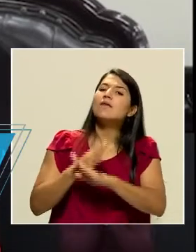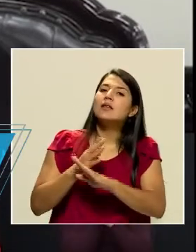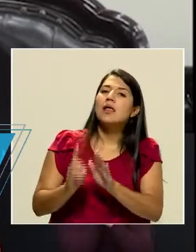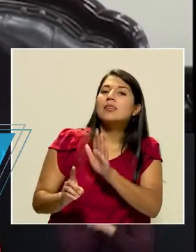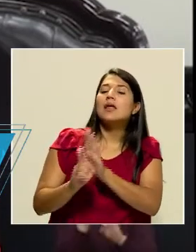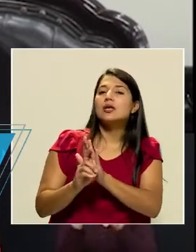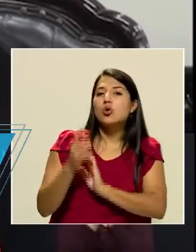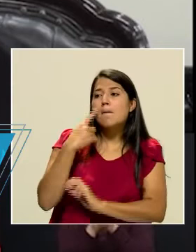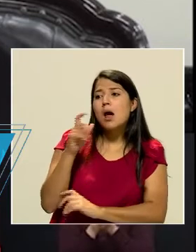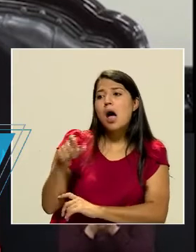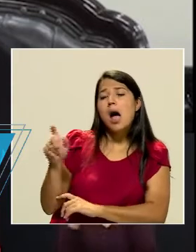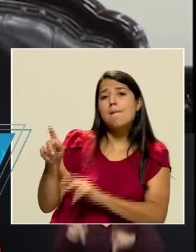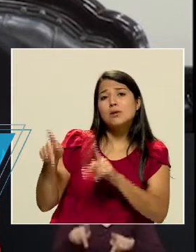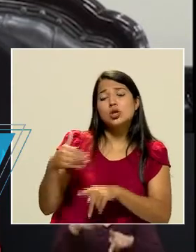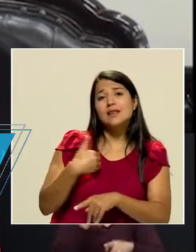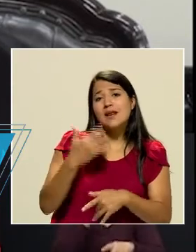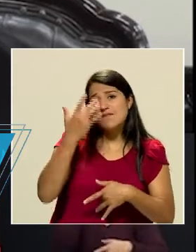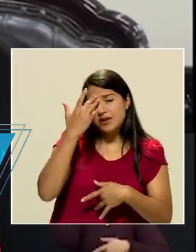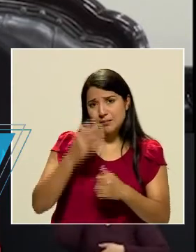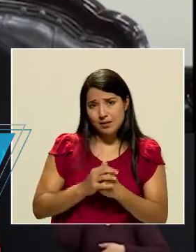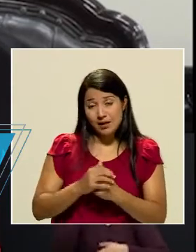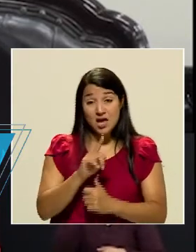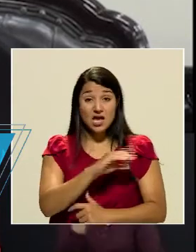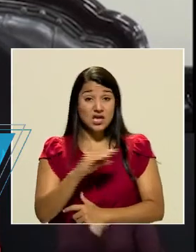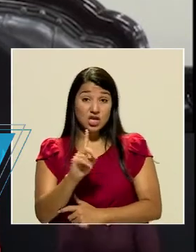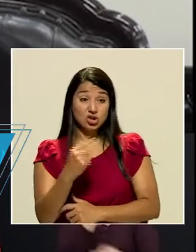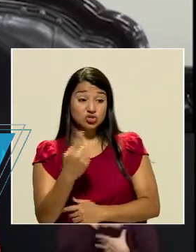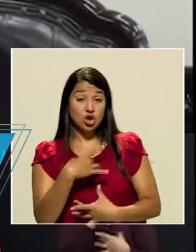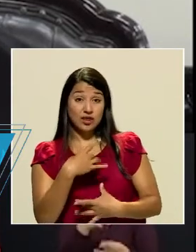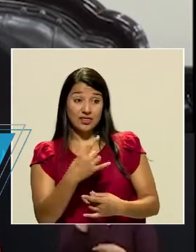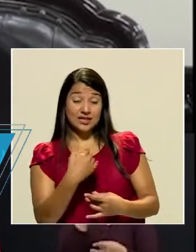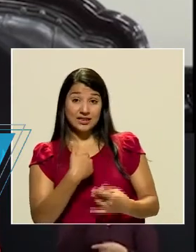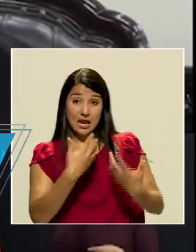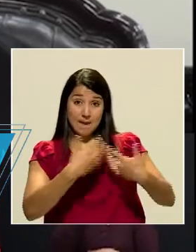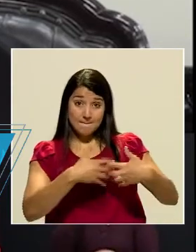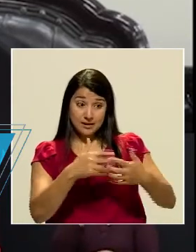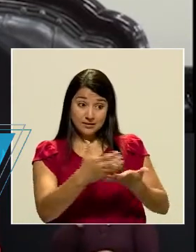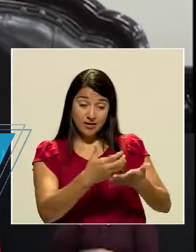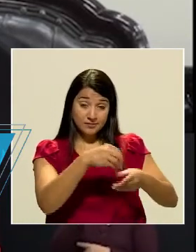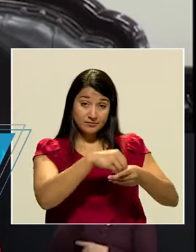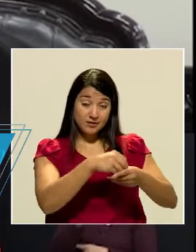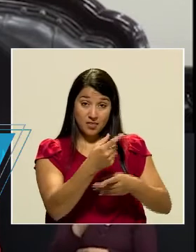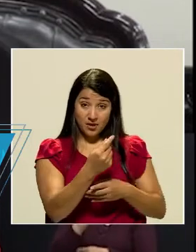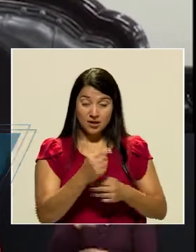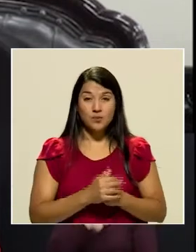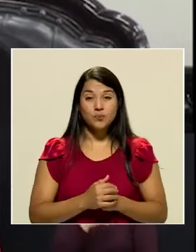las personas que padecen enfermedades y no solo el interés de las operadoras. A eso me refería yo cuando